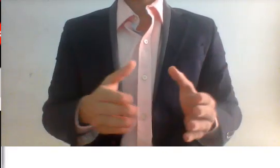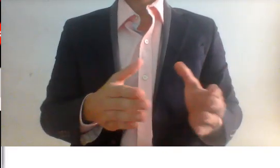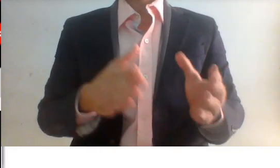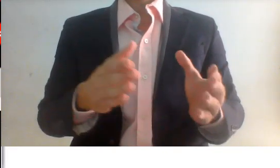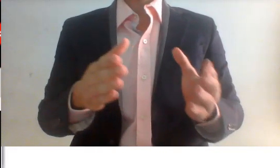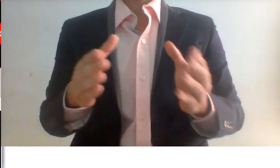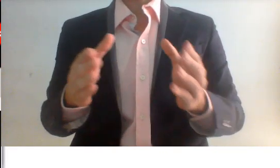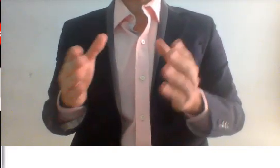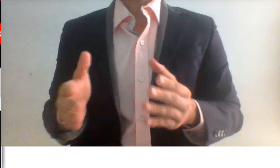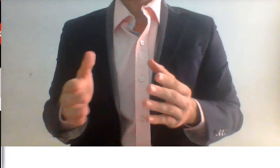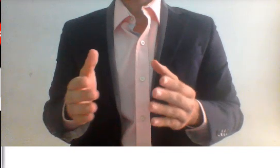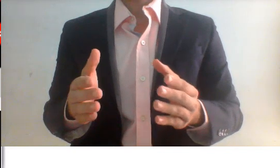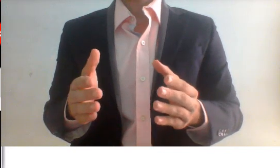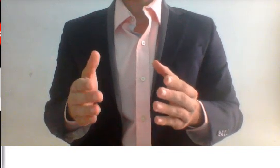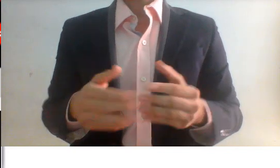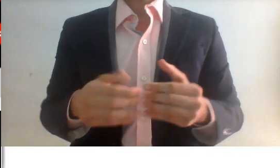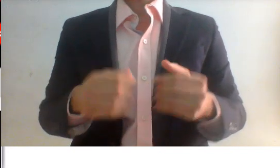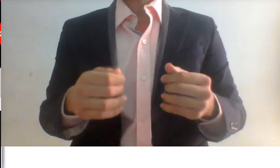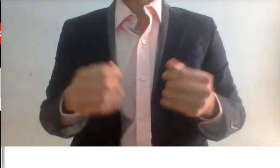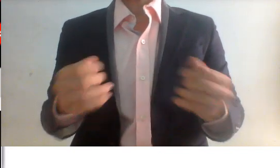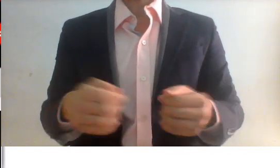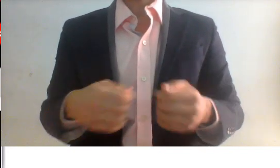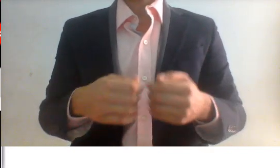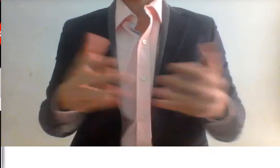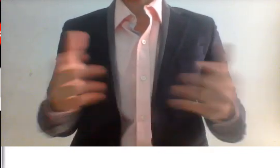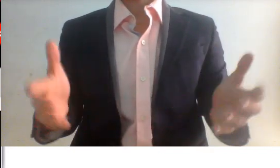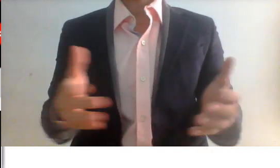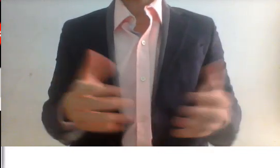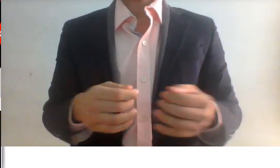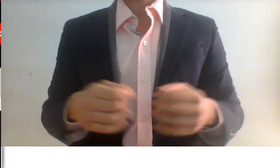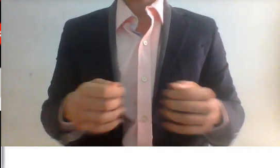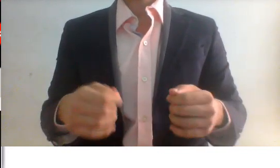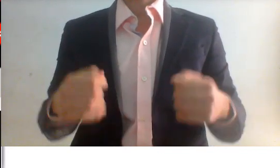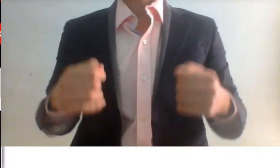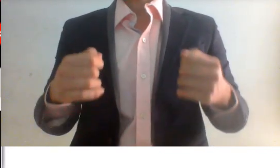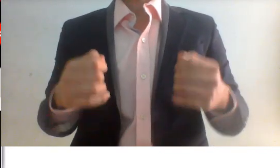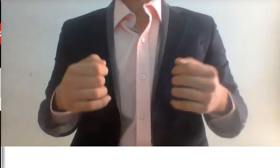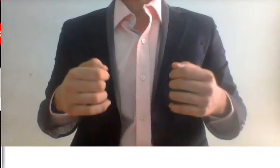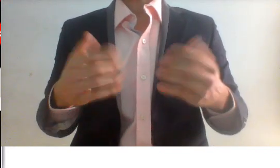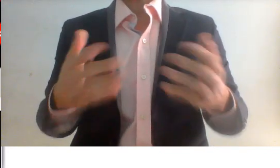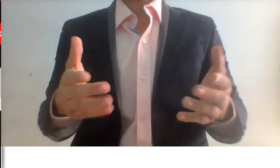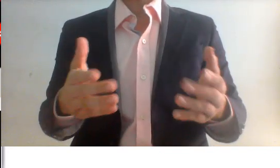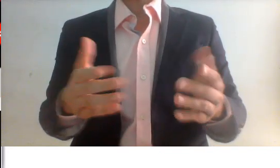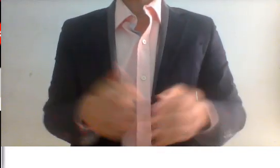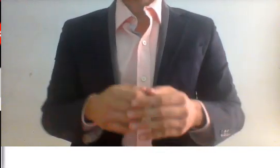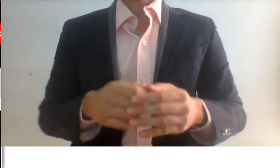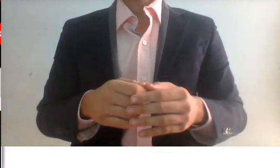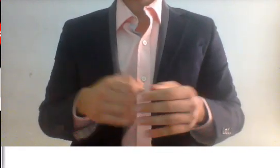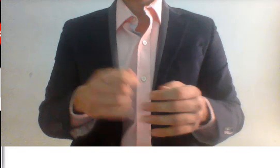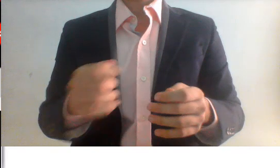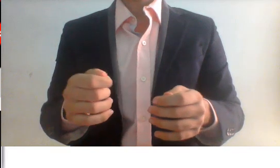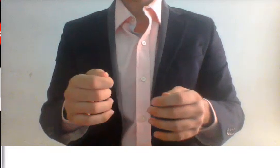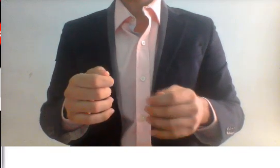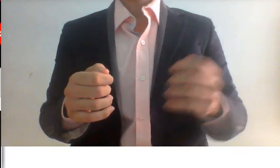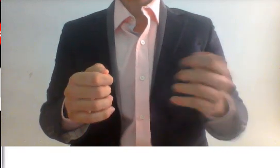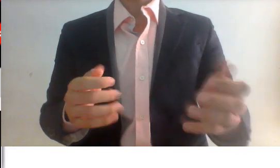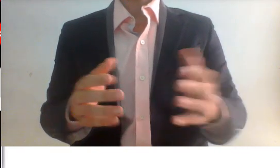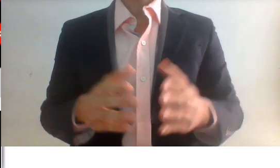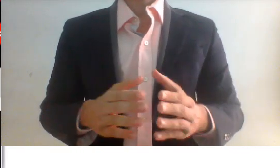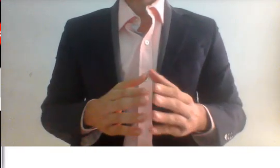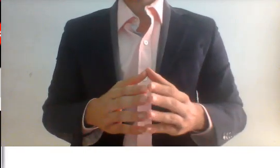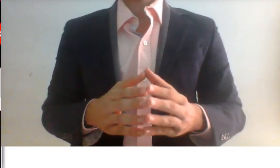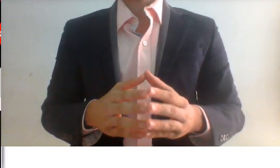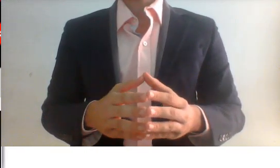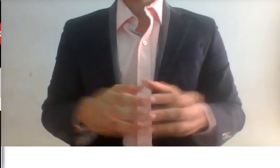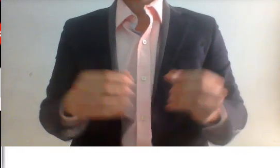es que estos 266 millones iban para qué, para lavado de dinero, mejor dicho, para simular la operación y luego entregar ese dinero a los